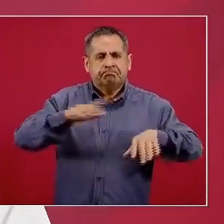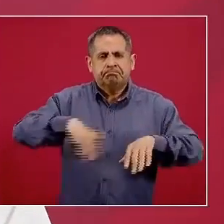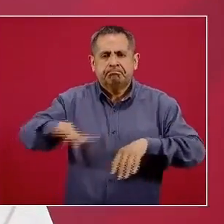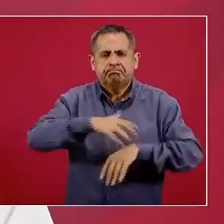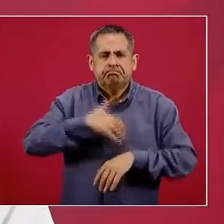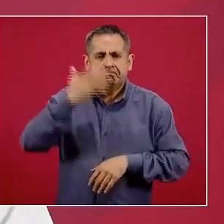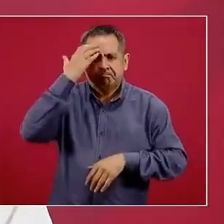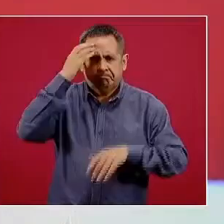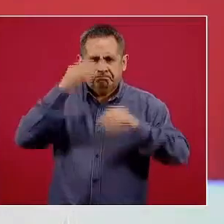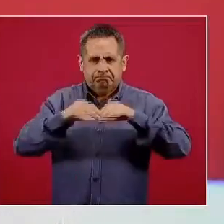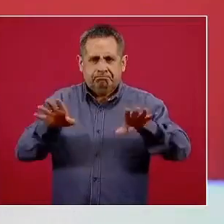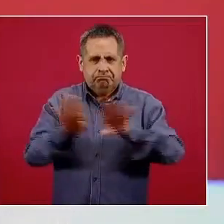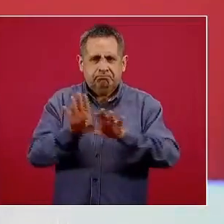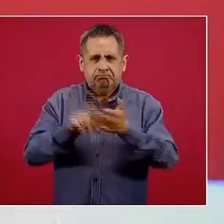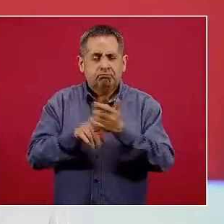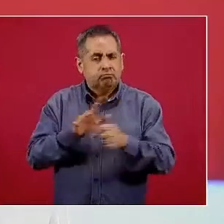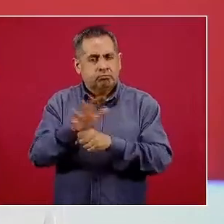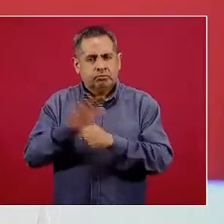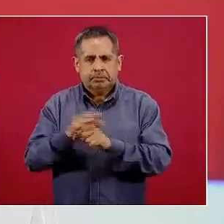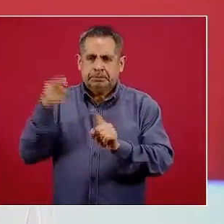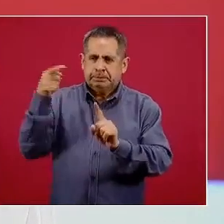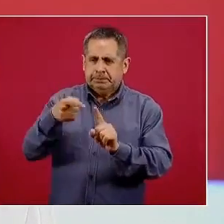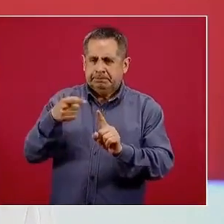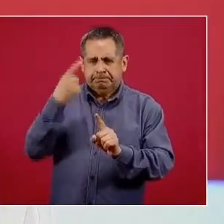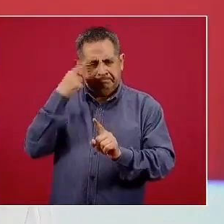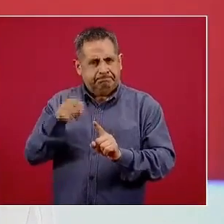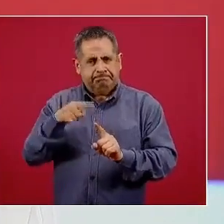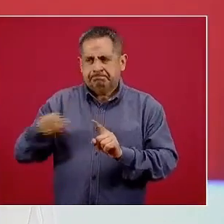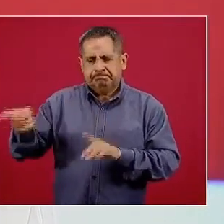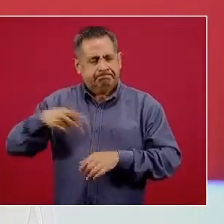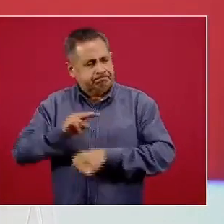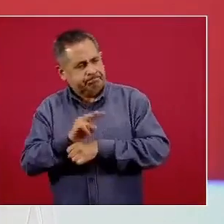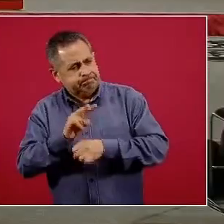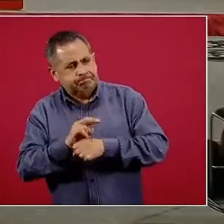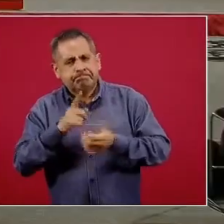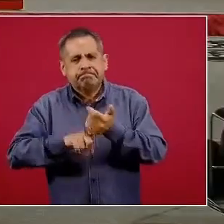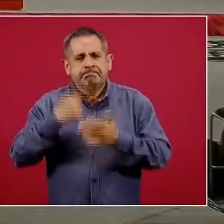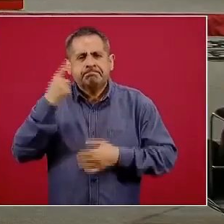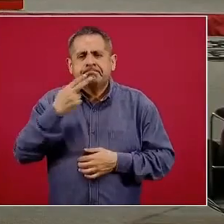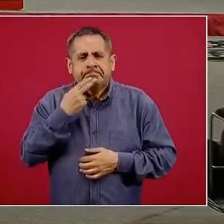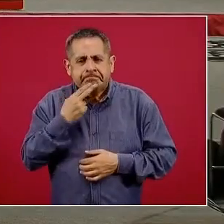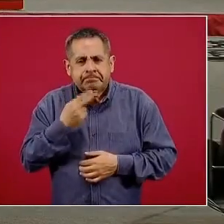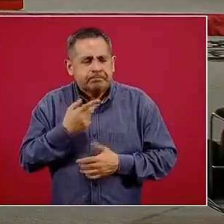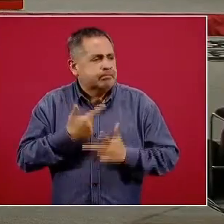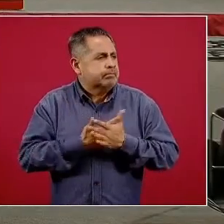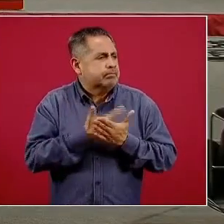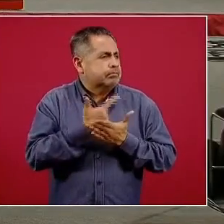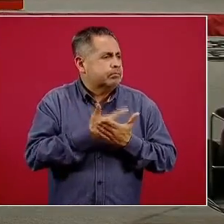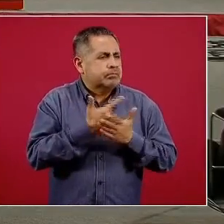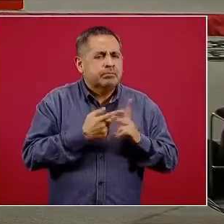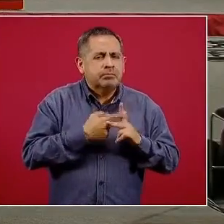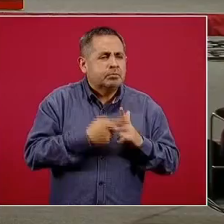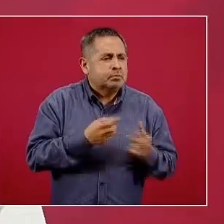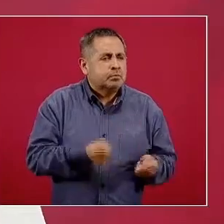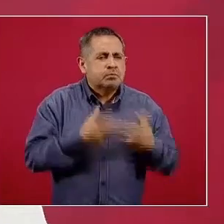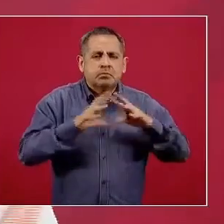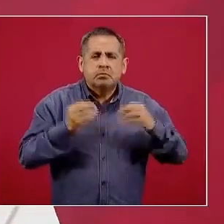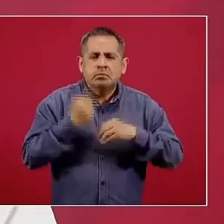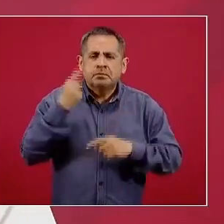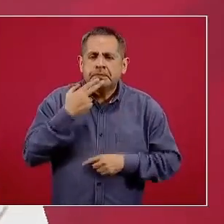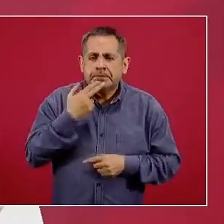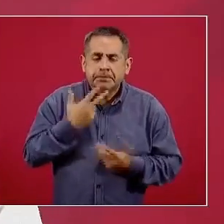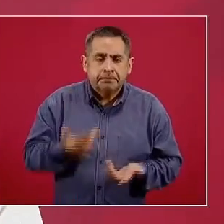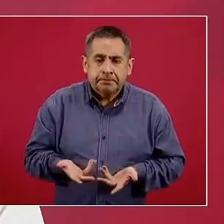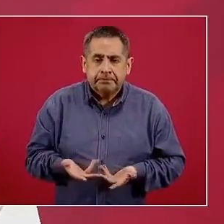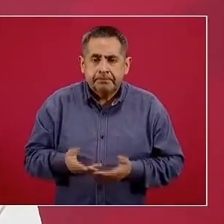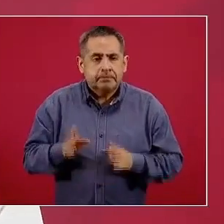cuáles son las características de la operación de la vigilancia epidemiológica de un fenómeno inconmensurable, es decir, no